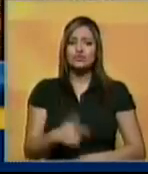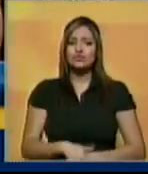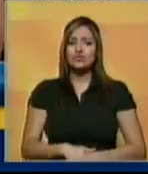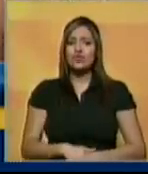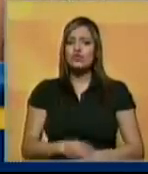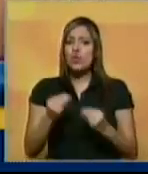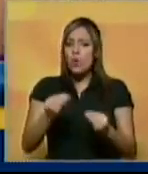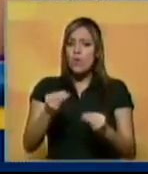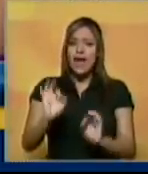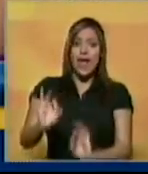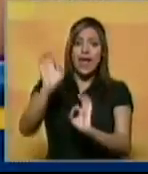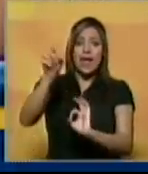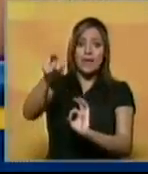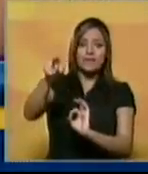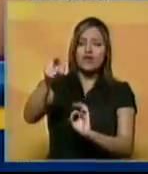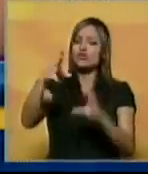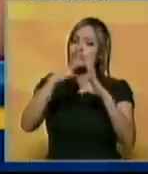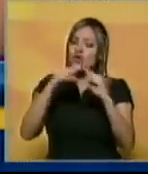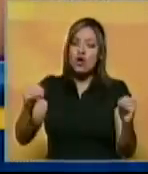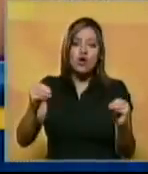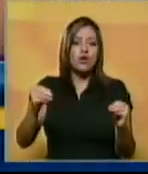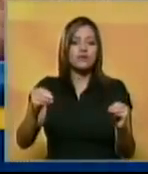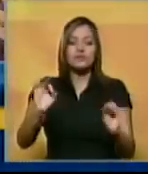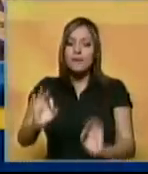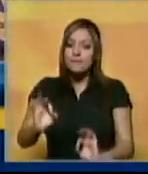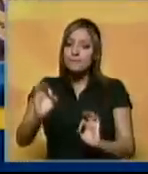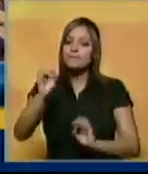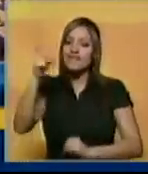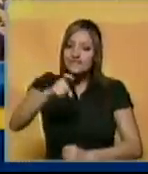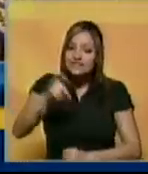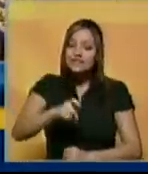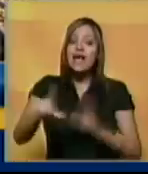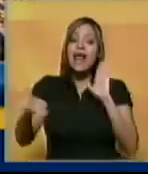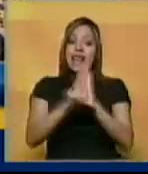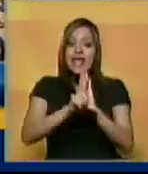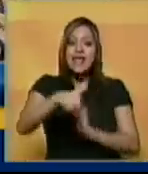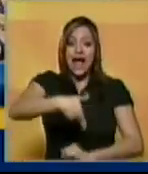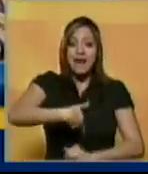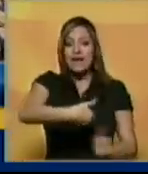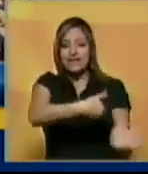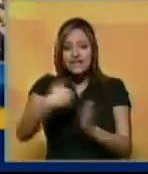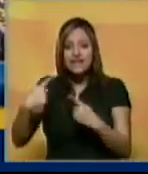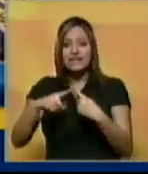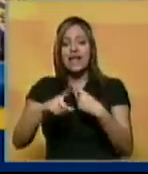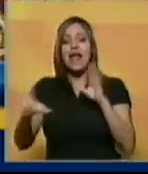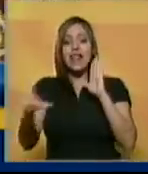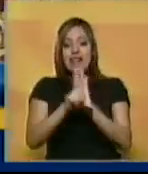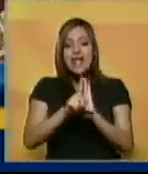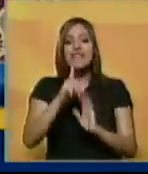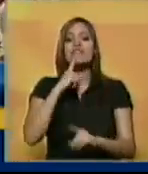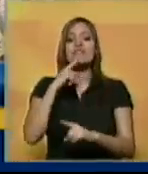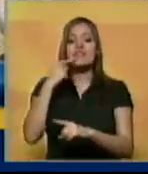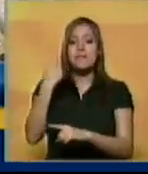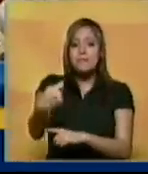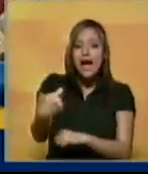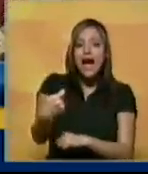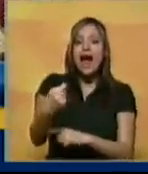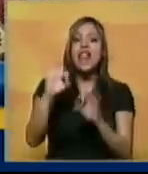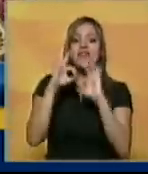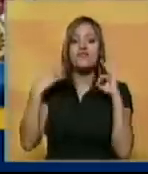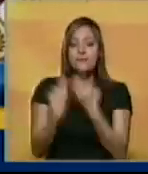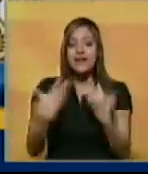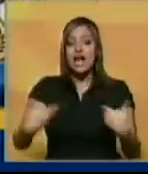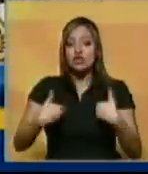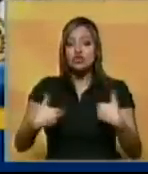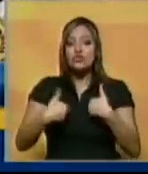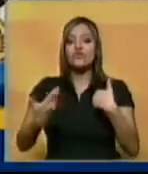extraordinariamente sectario, sino que todo lo contrario. Nosotros propusimos la ley de salud, propusimos la ley de indemnización a familiares